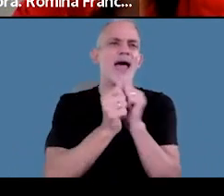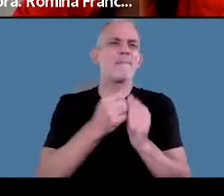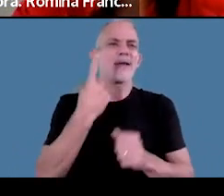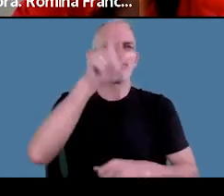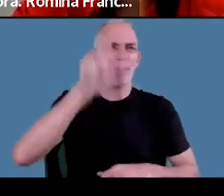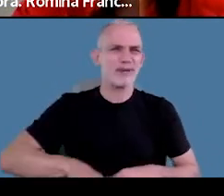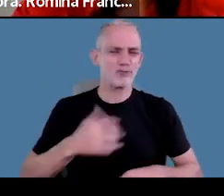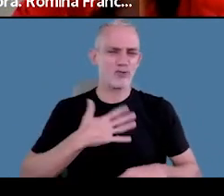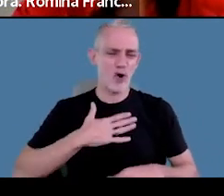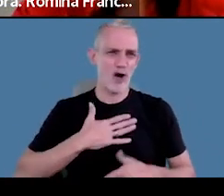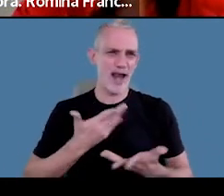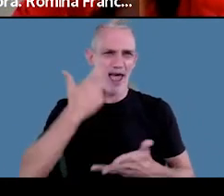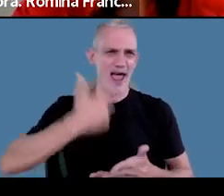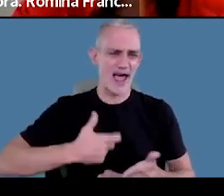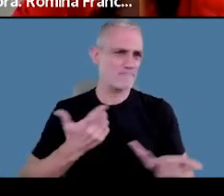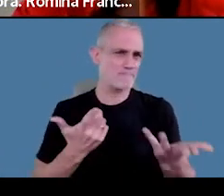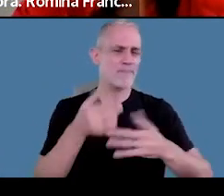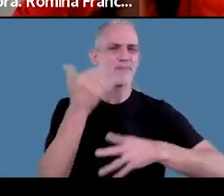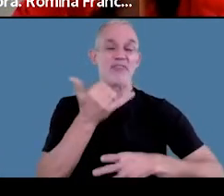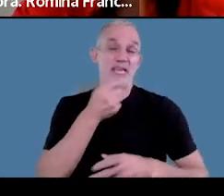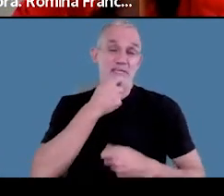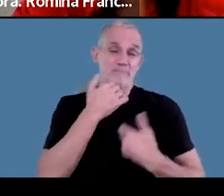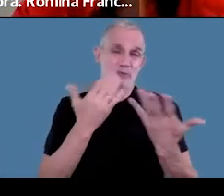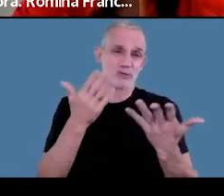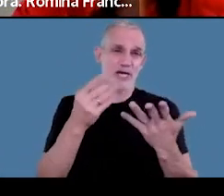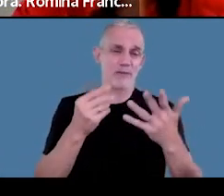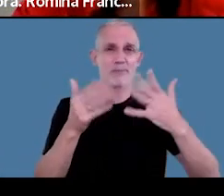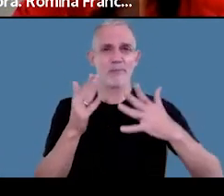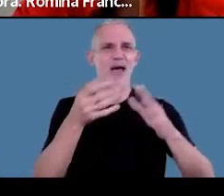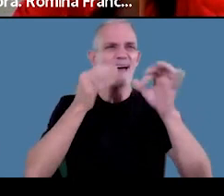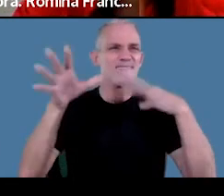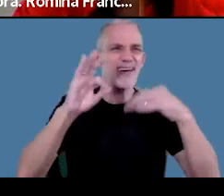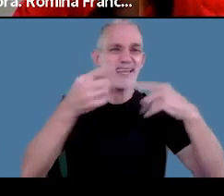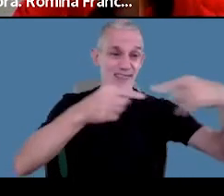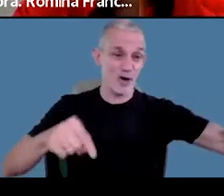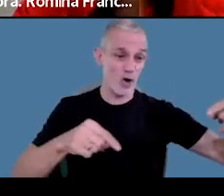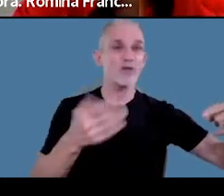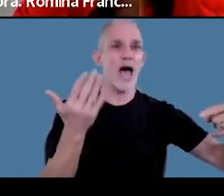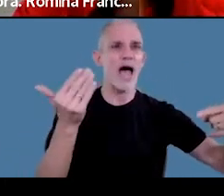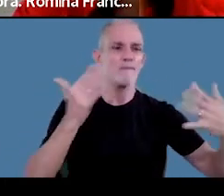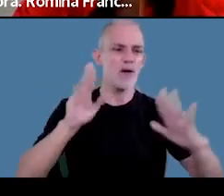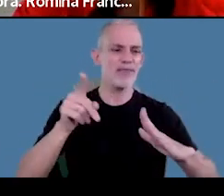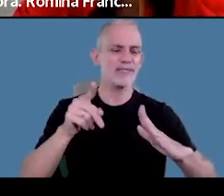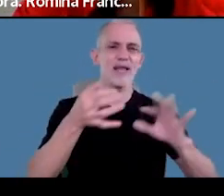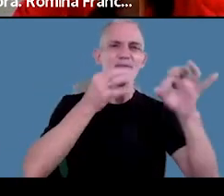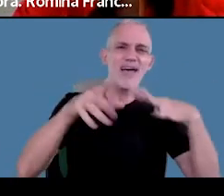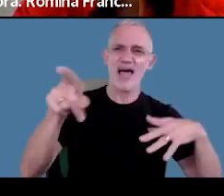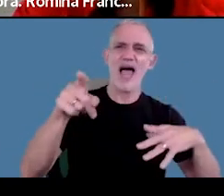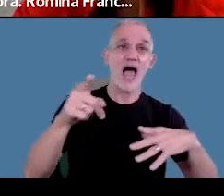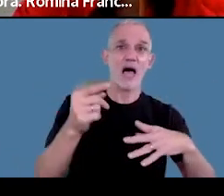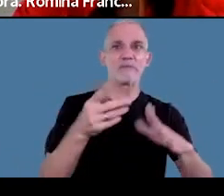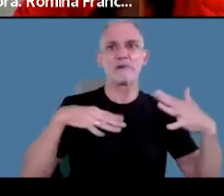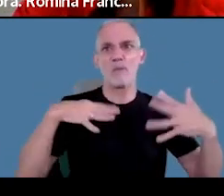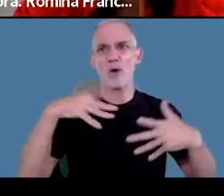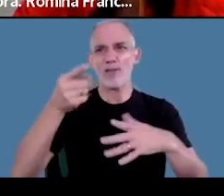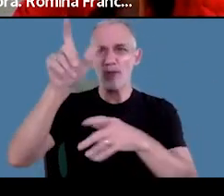unipersonal, que tenga, no sé, más que todo venta de bienes, puede llegar a crear esta previsión, sí puede ser,